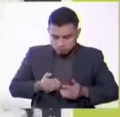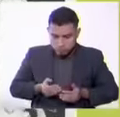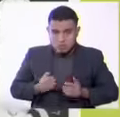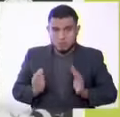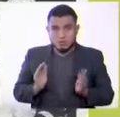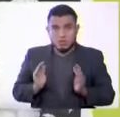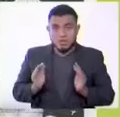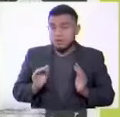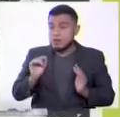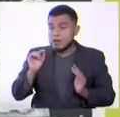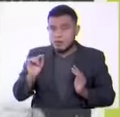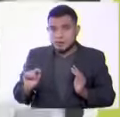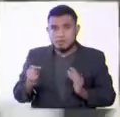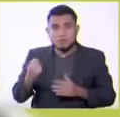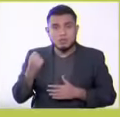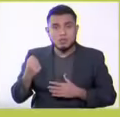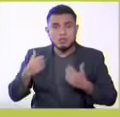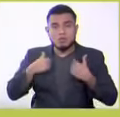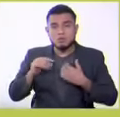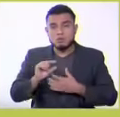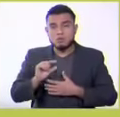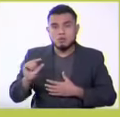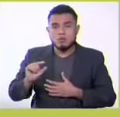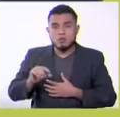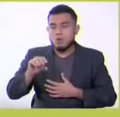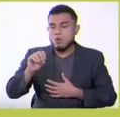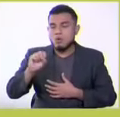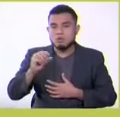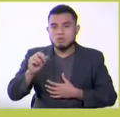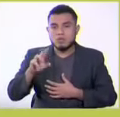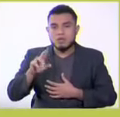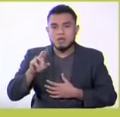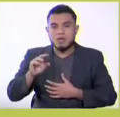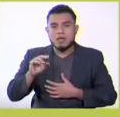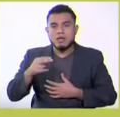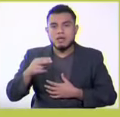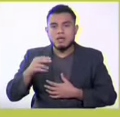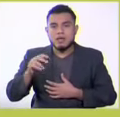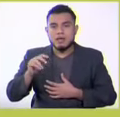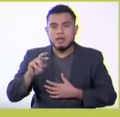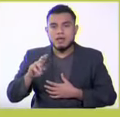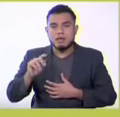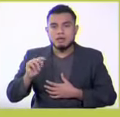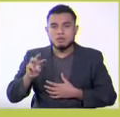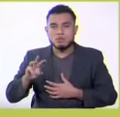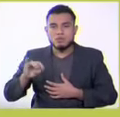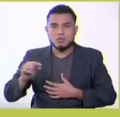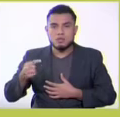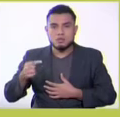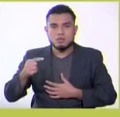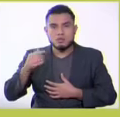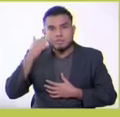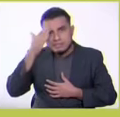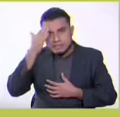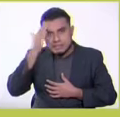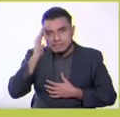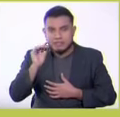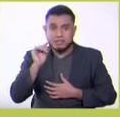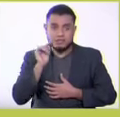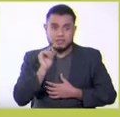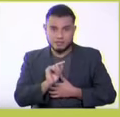Este alumno tenía como nombre Oskar Hertwig. Años más tarde, Oskar